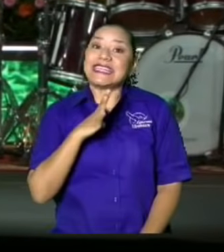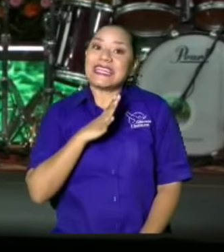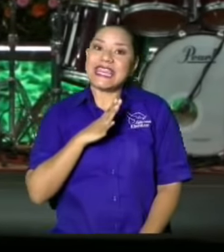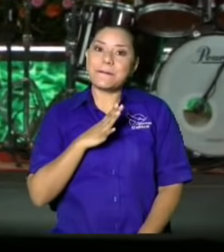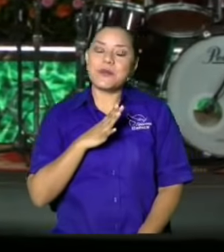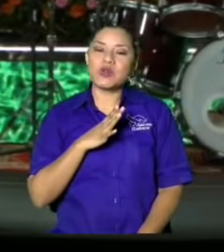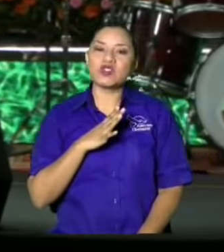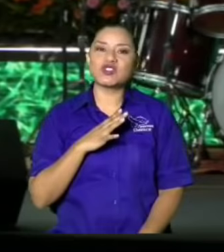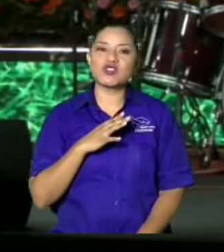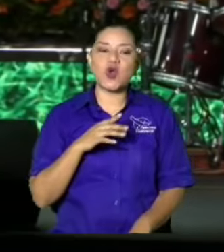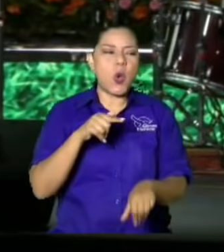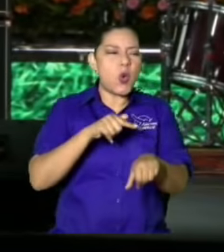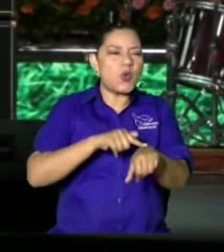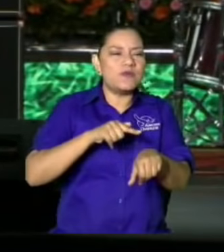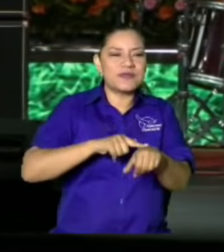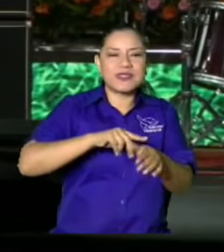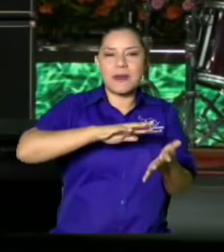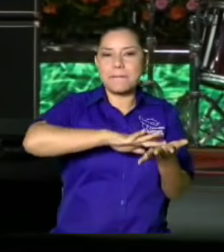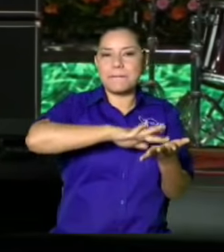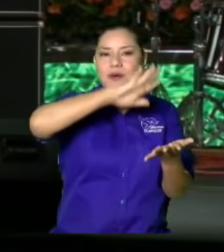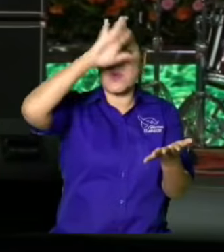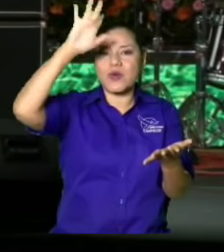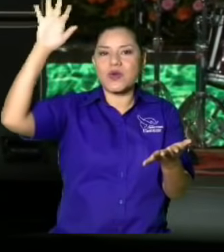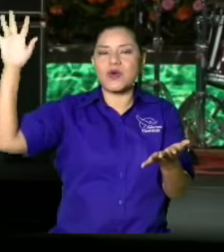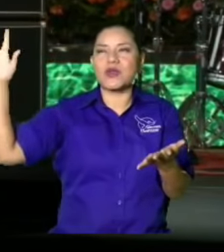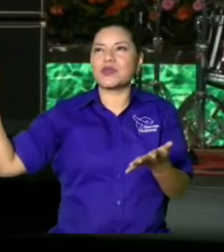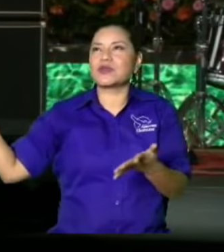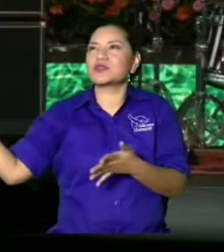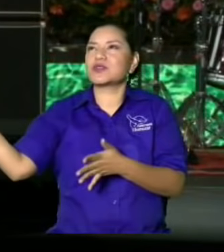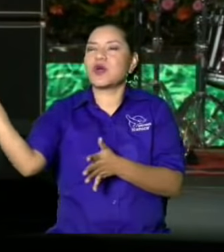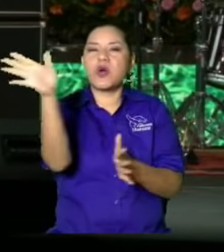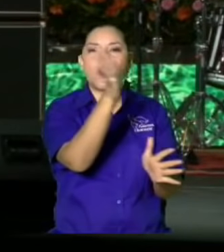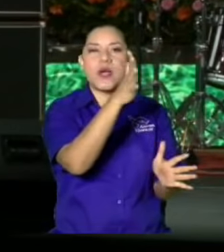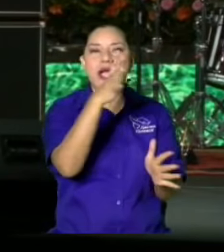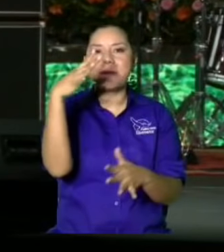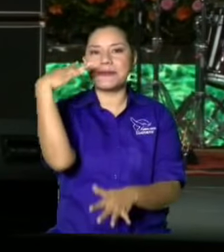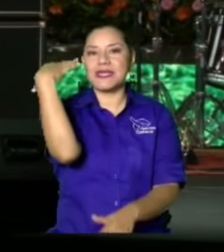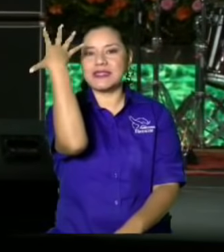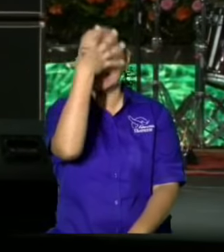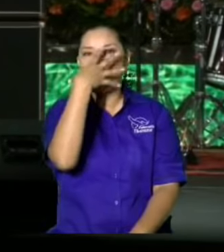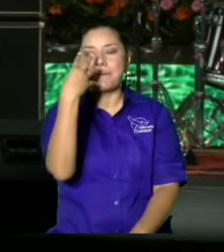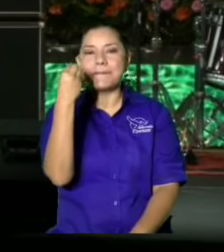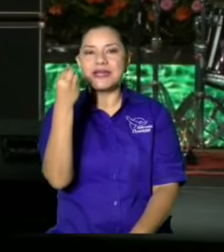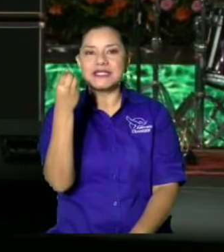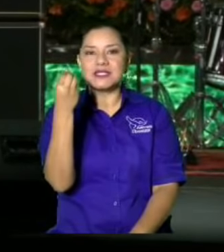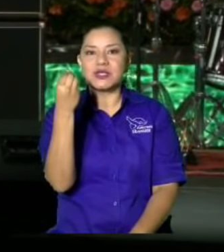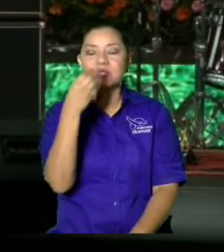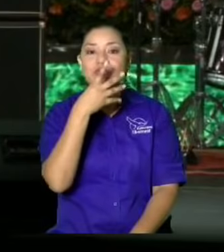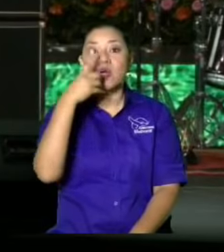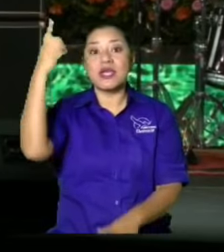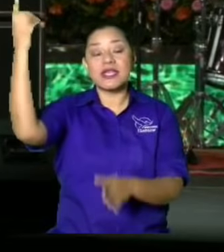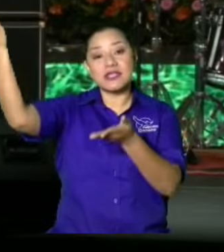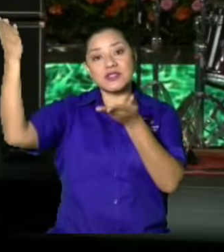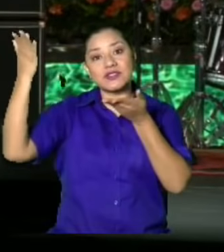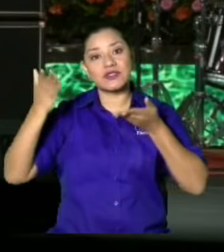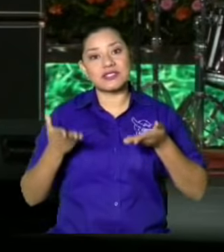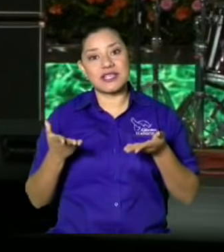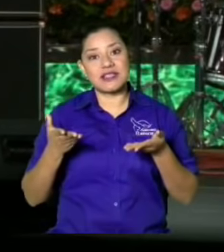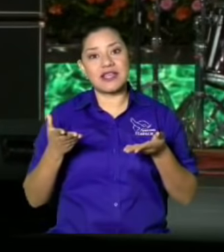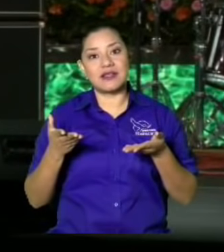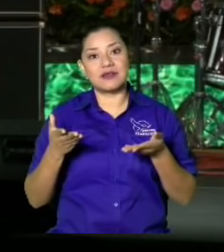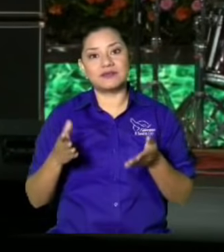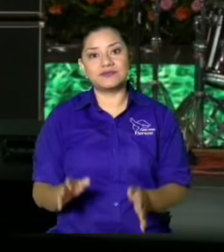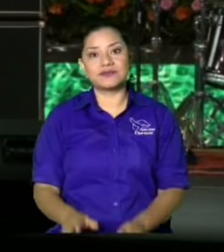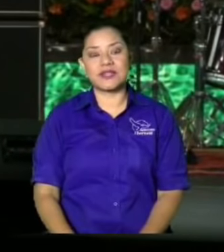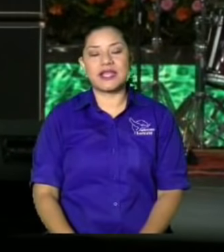están sintiendo ya, déjenme decirles, la atmósfera tan linda y tan preciosa que Dios tiene en este lugar y en este tiempo.